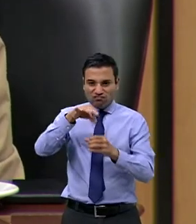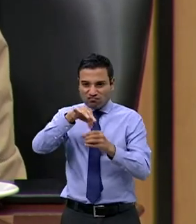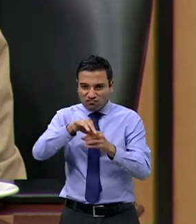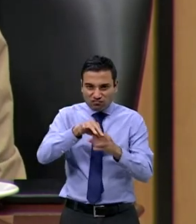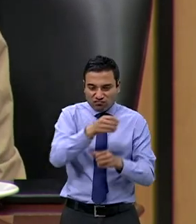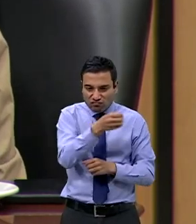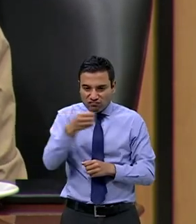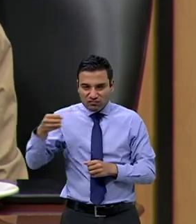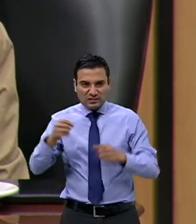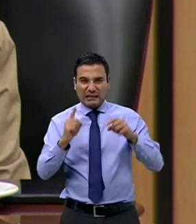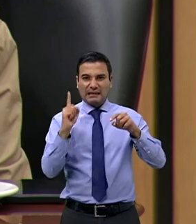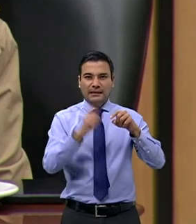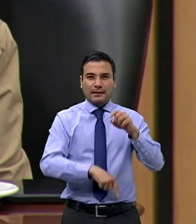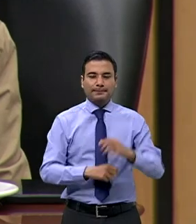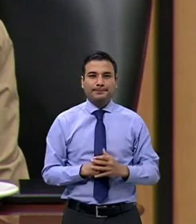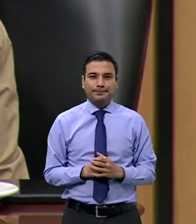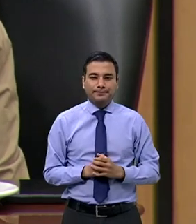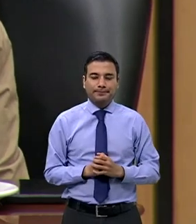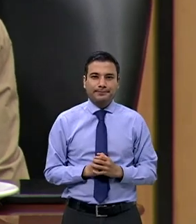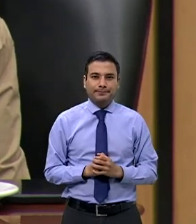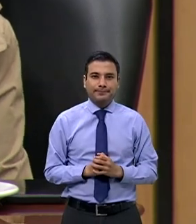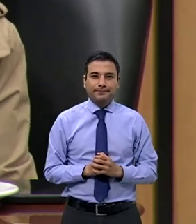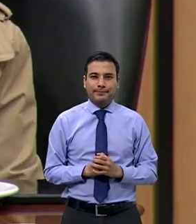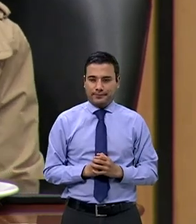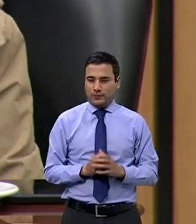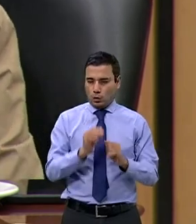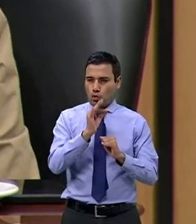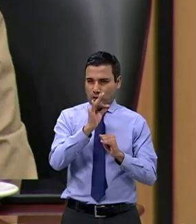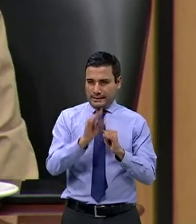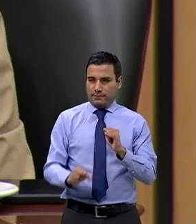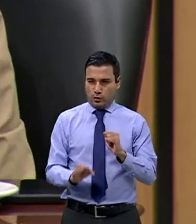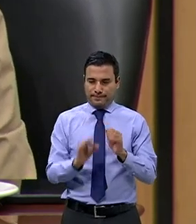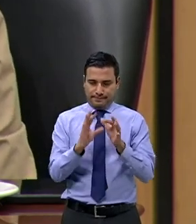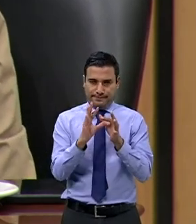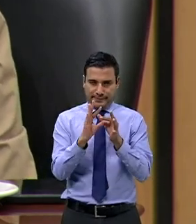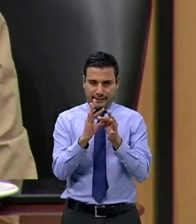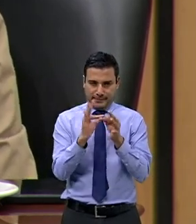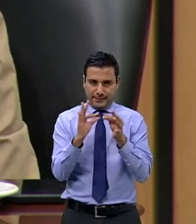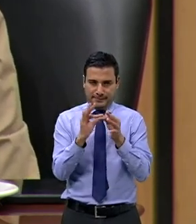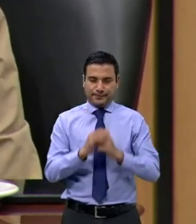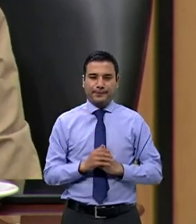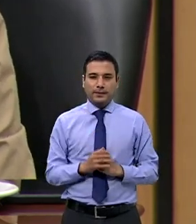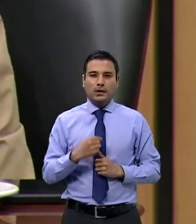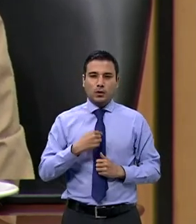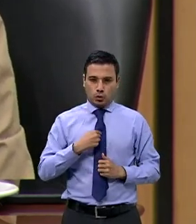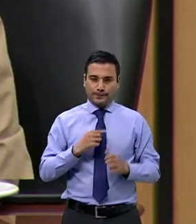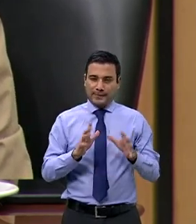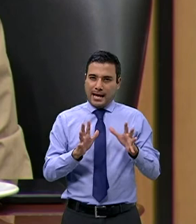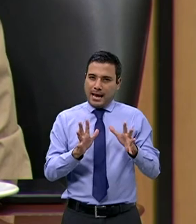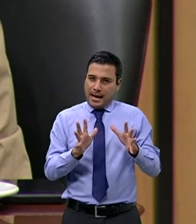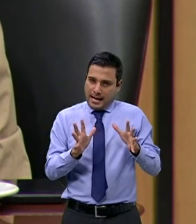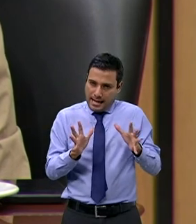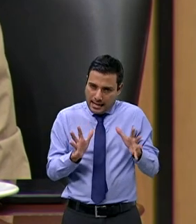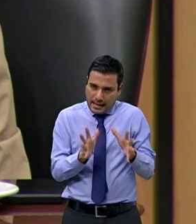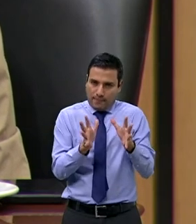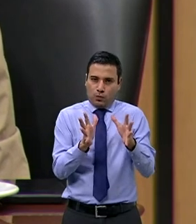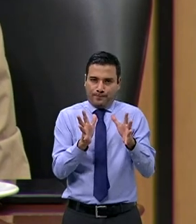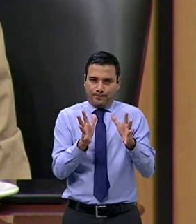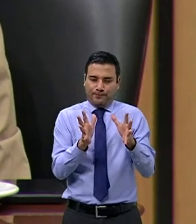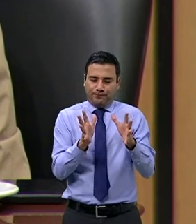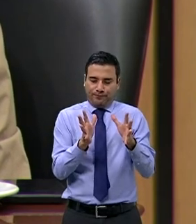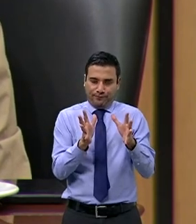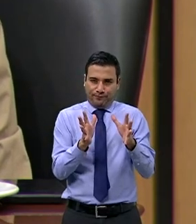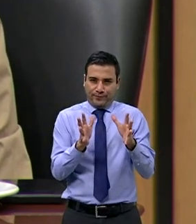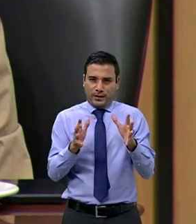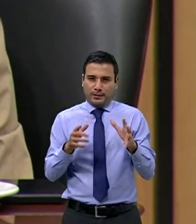lo que se han buscado y como último dato yo invito a que tan solo podamos